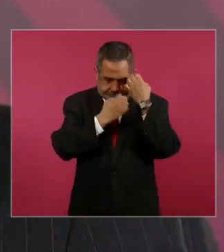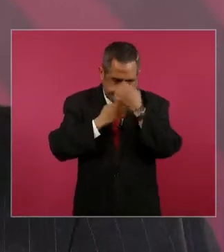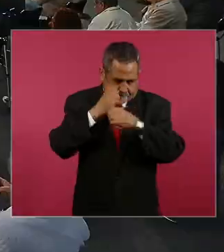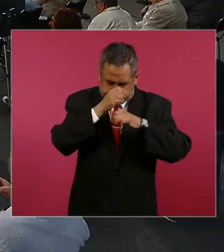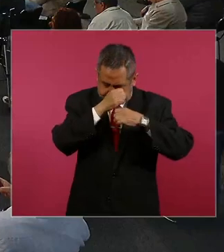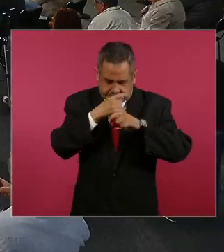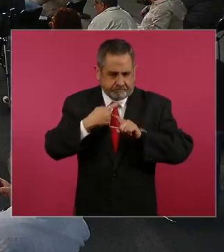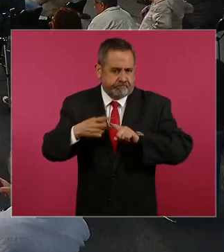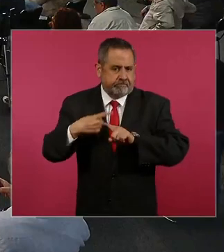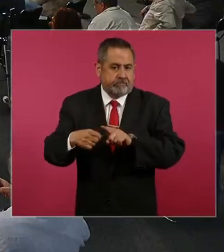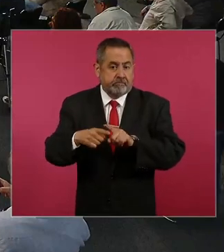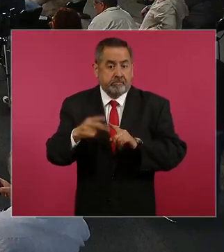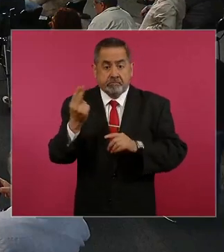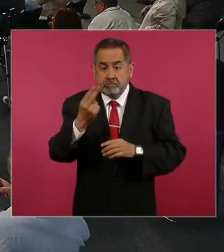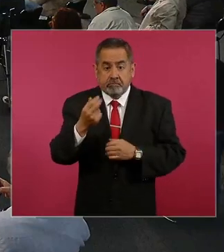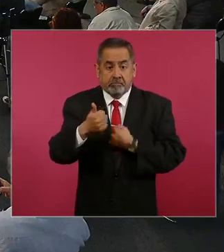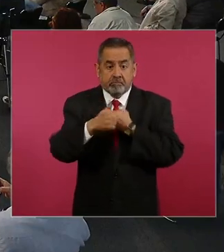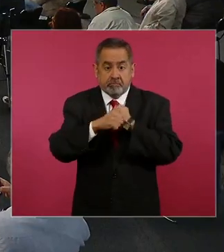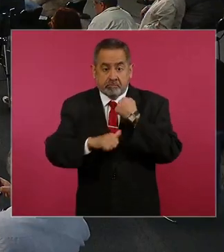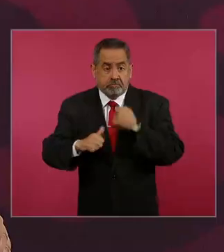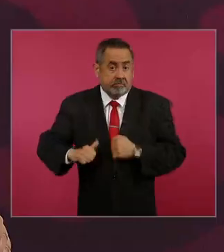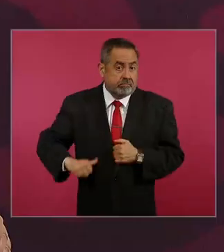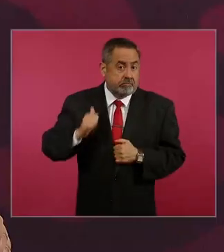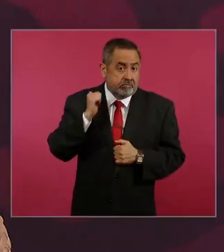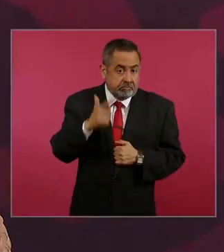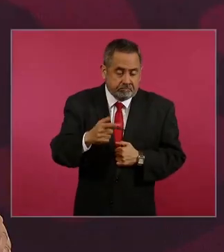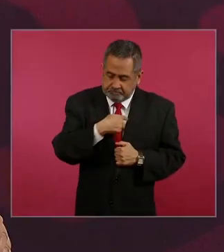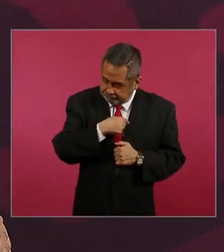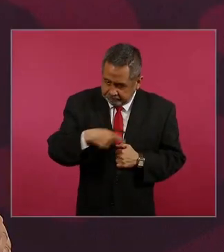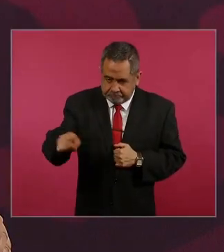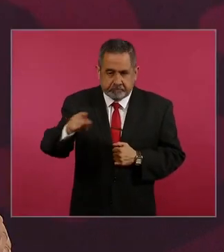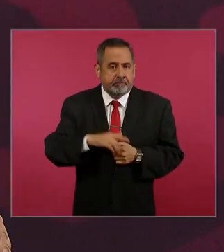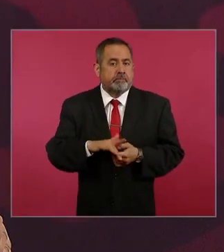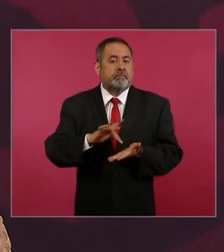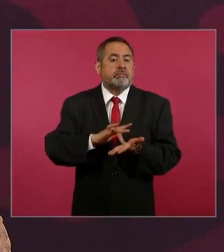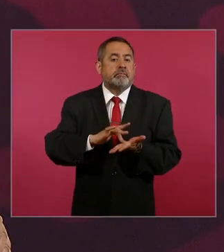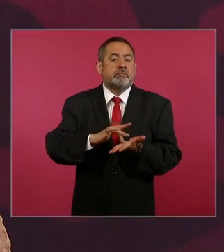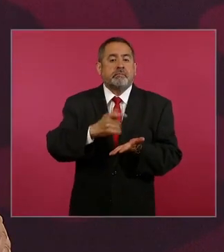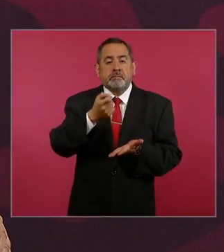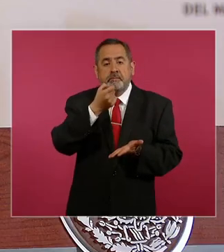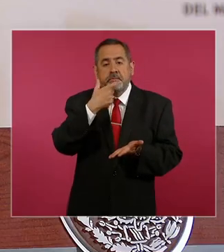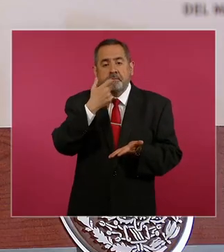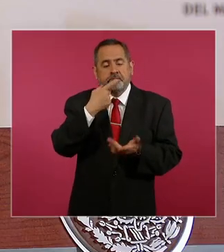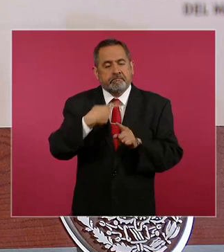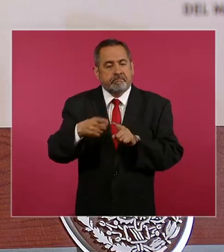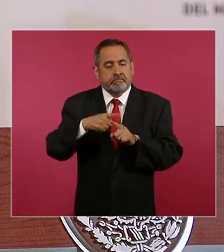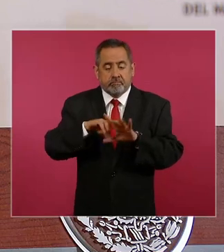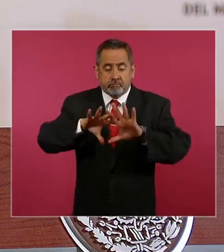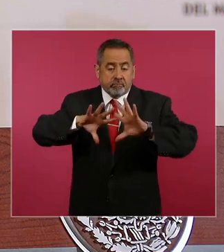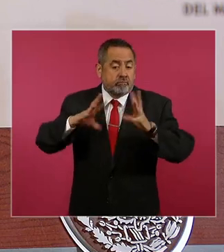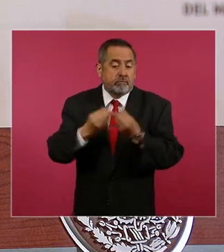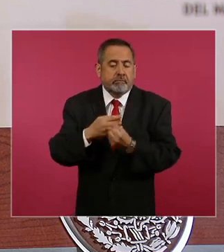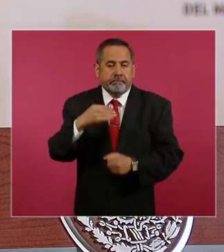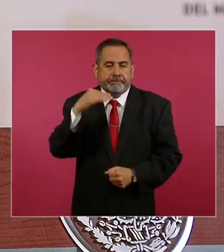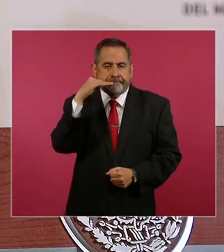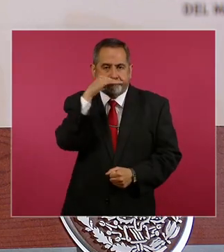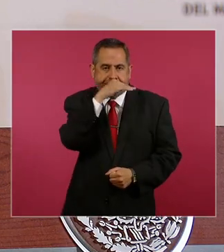se requiere intervenciones quirúrgicas medicamentos todo gratuito